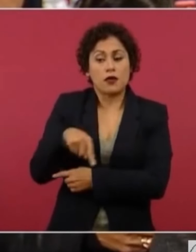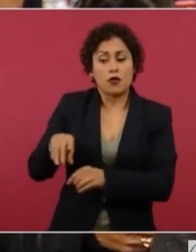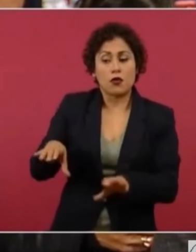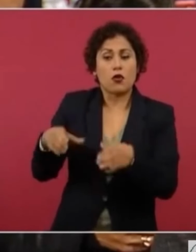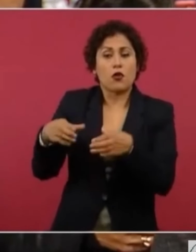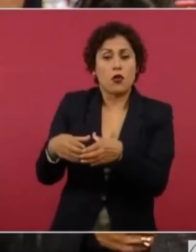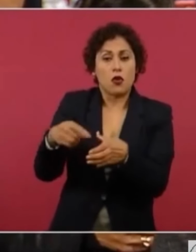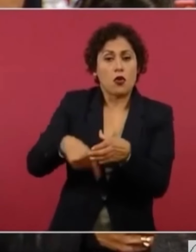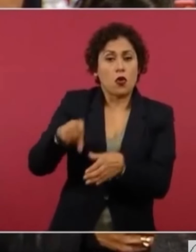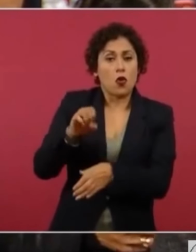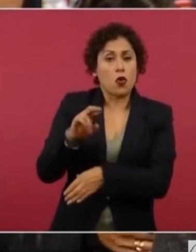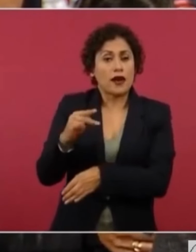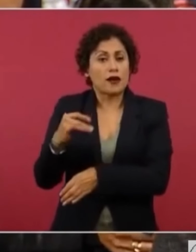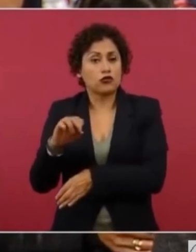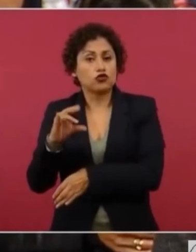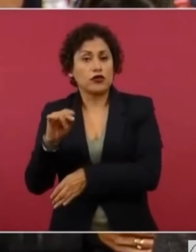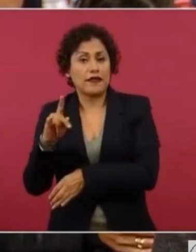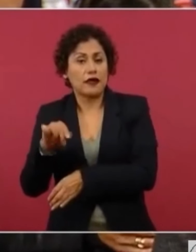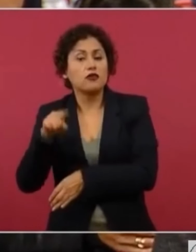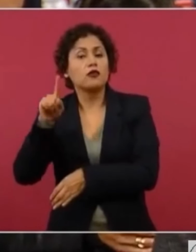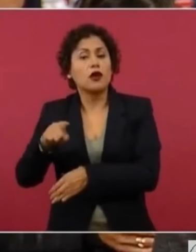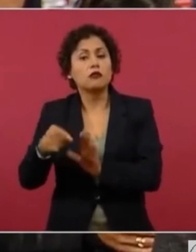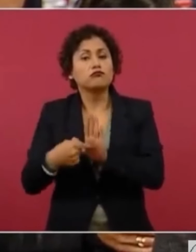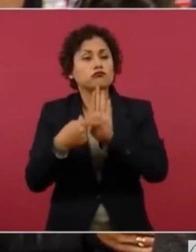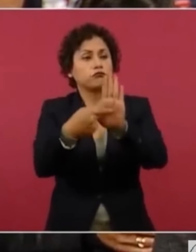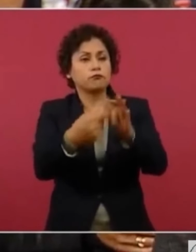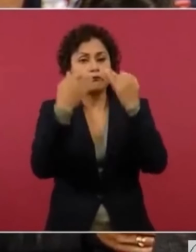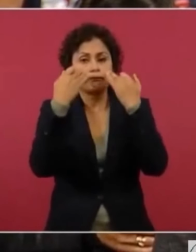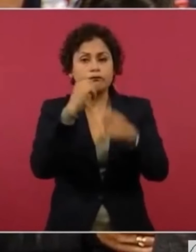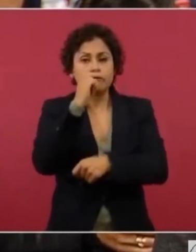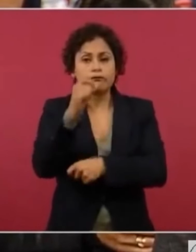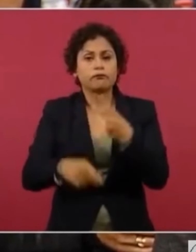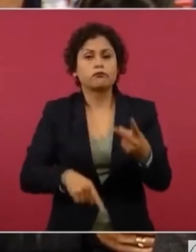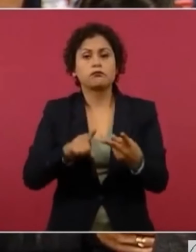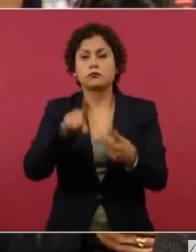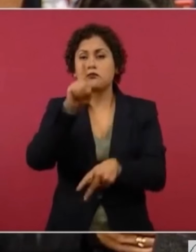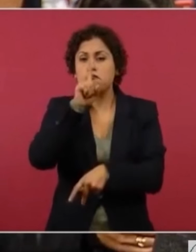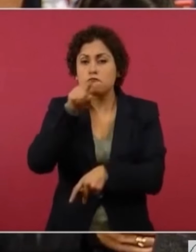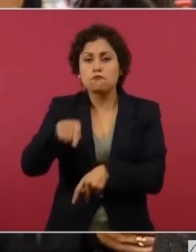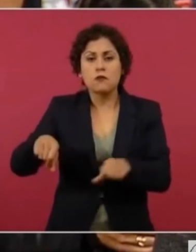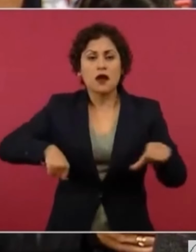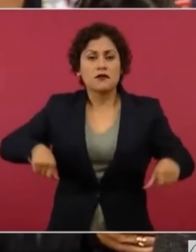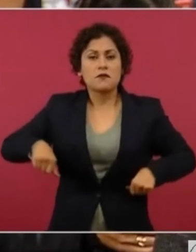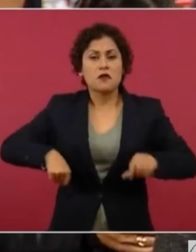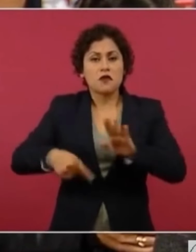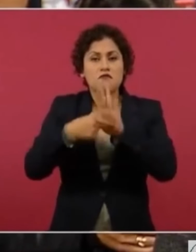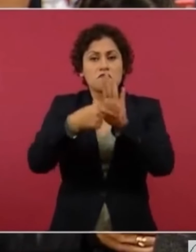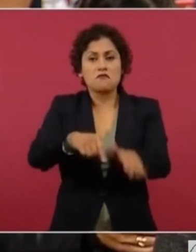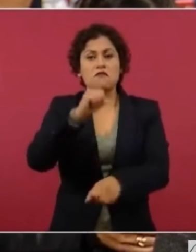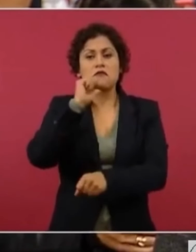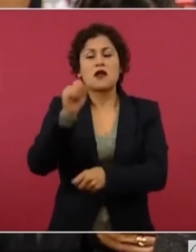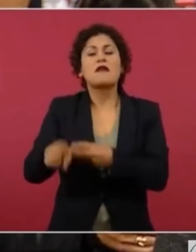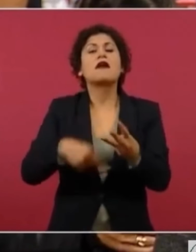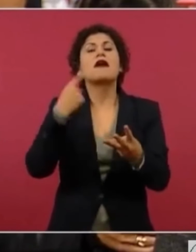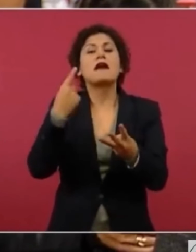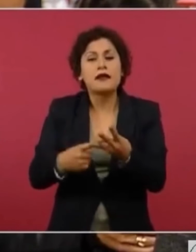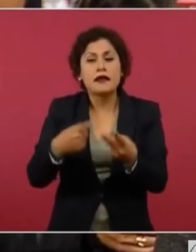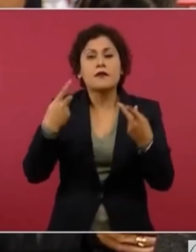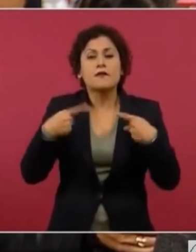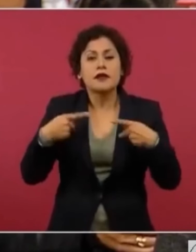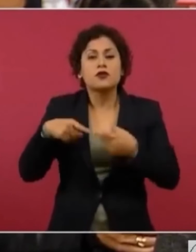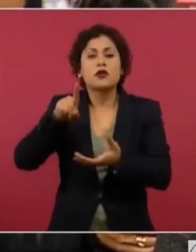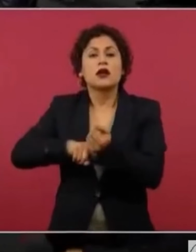rinden cuentas a nadie, no transparentan sus procedimientos, no informan de sus acciones, ni siquiera reportan a quienes integran y presiden